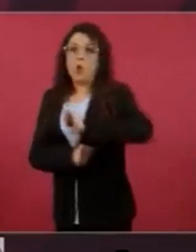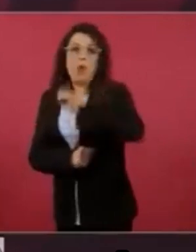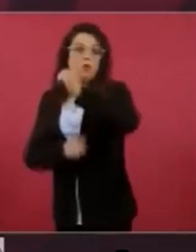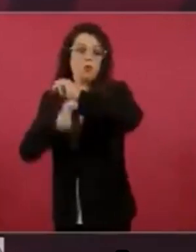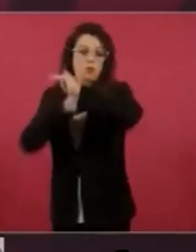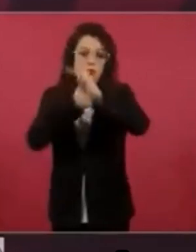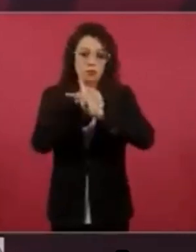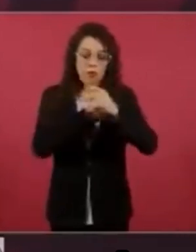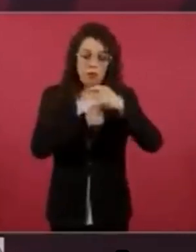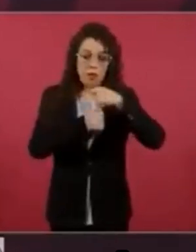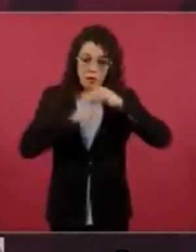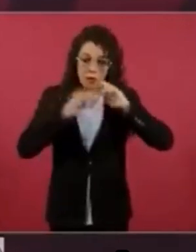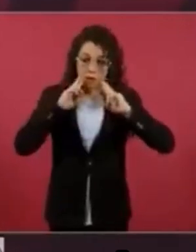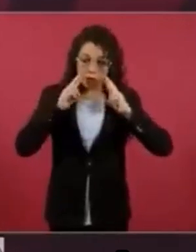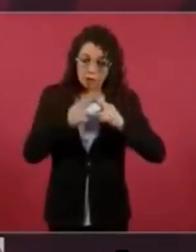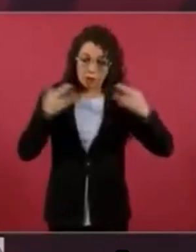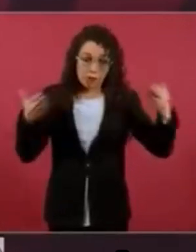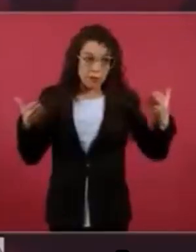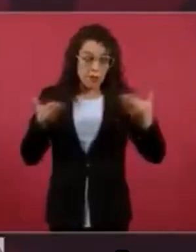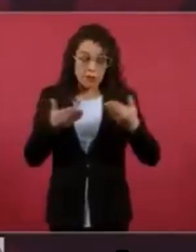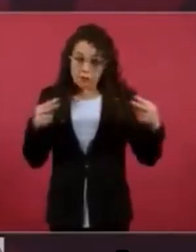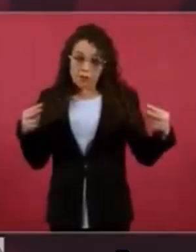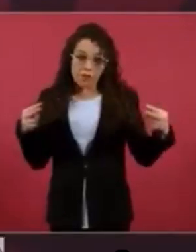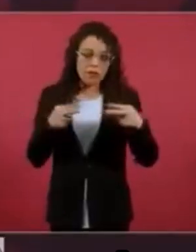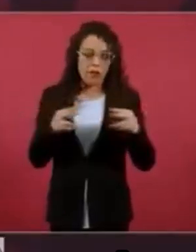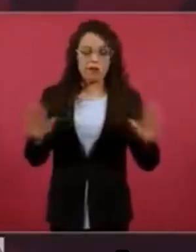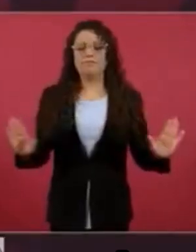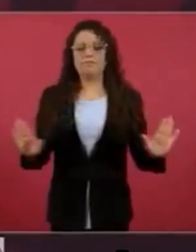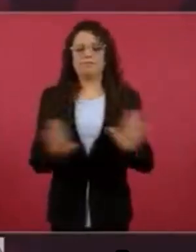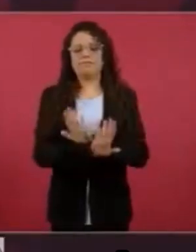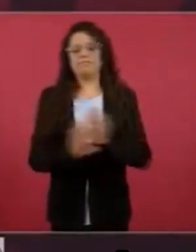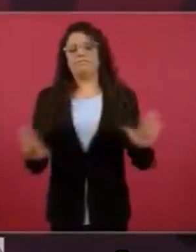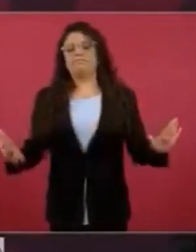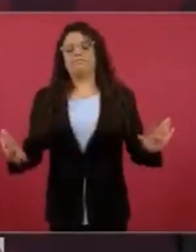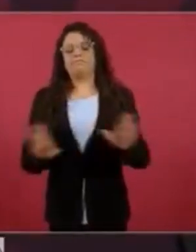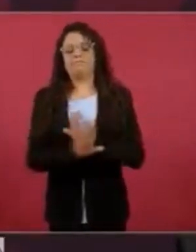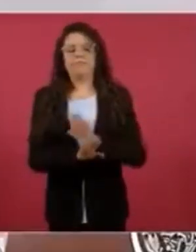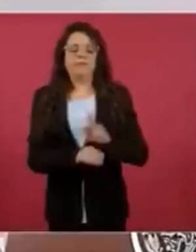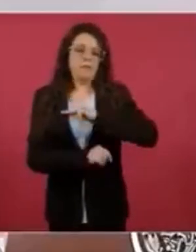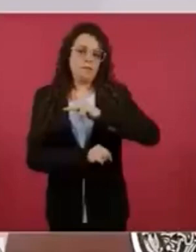que se va a llevar a cabo la